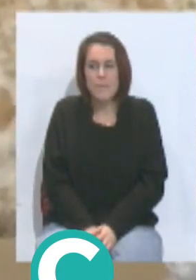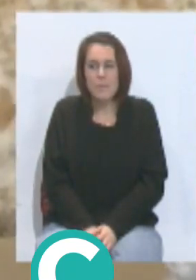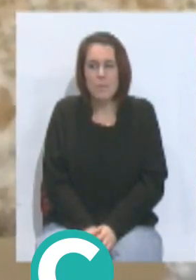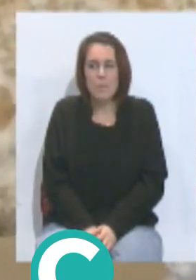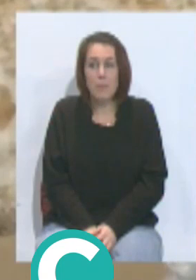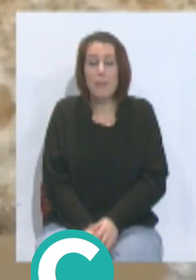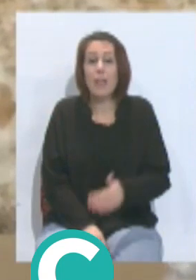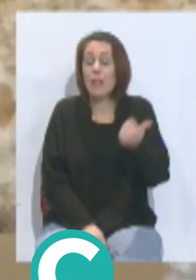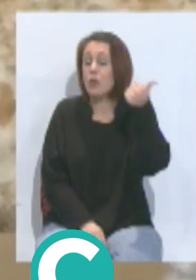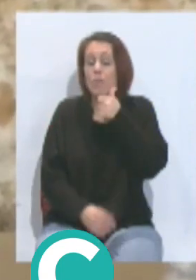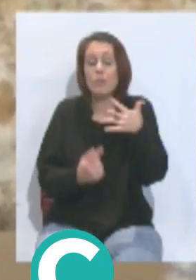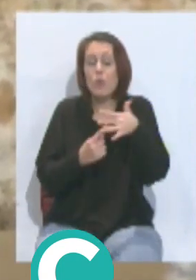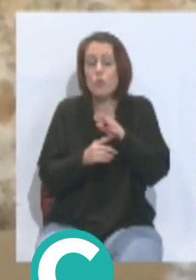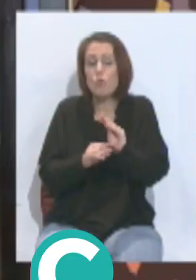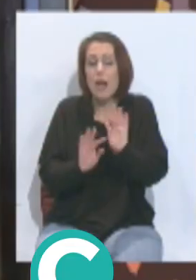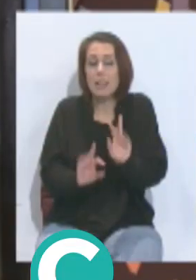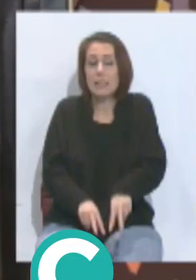El hombre y su circunstancia.